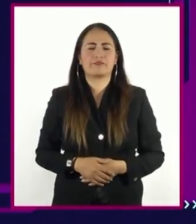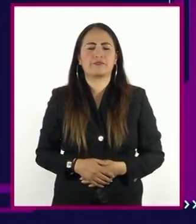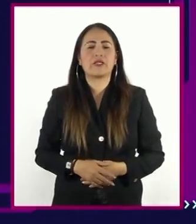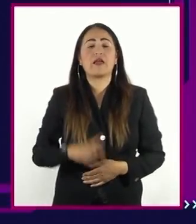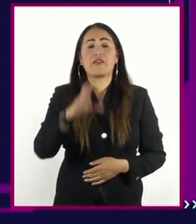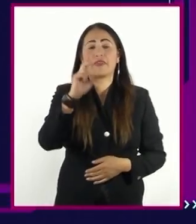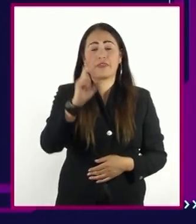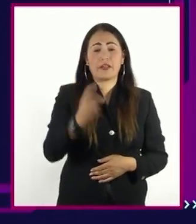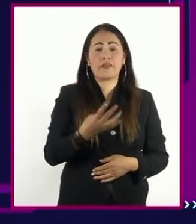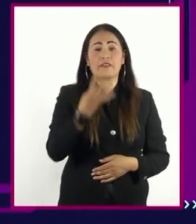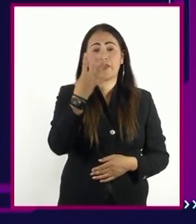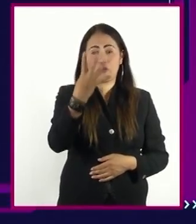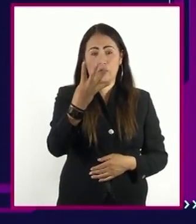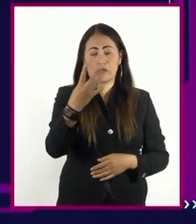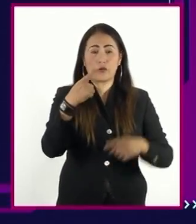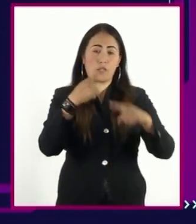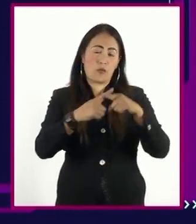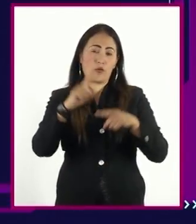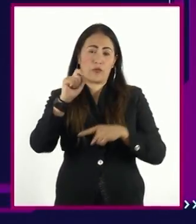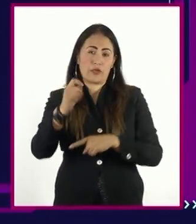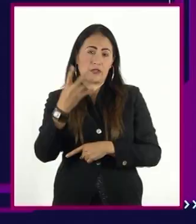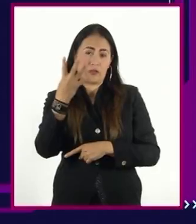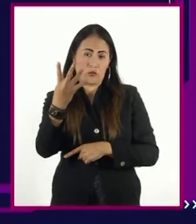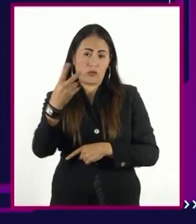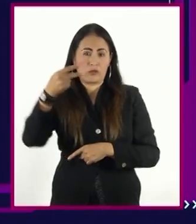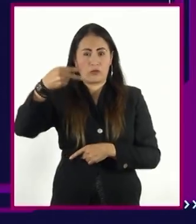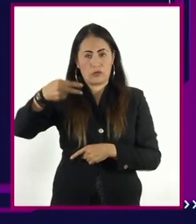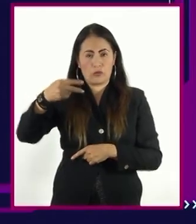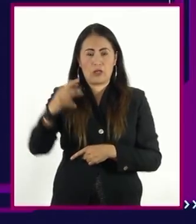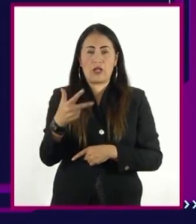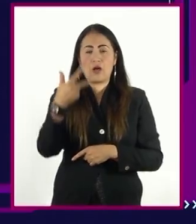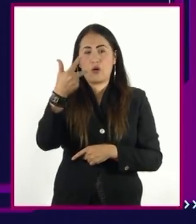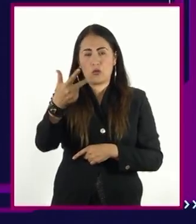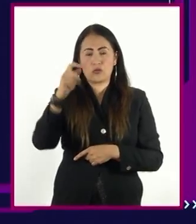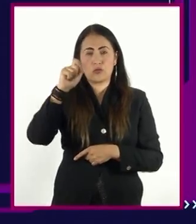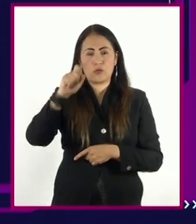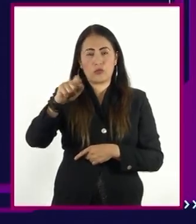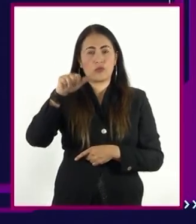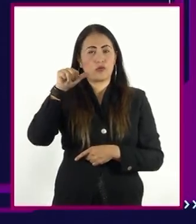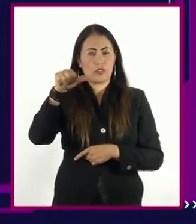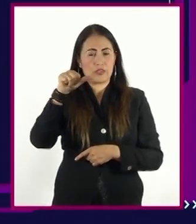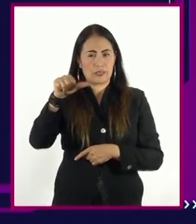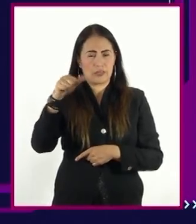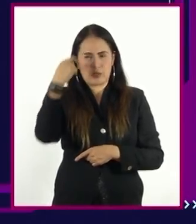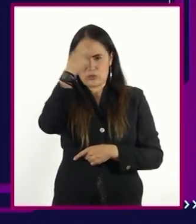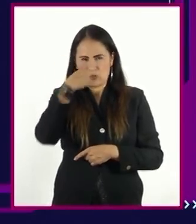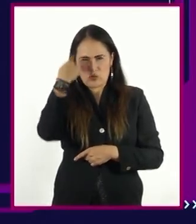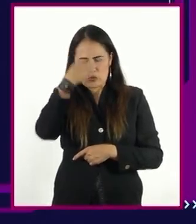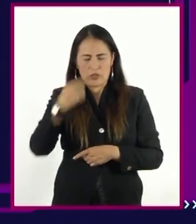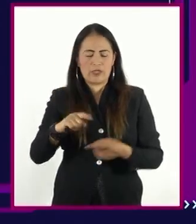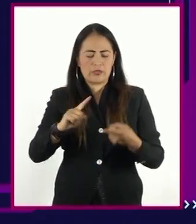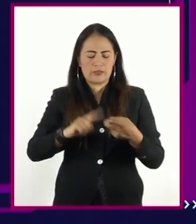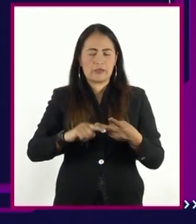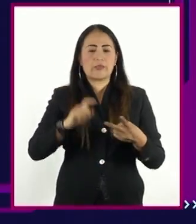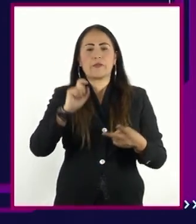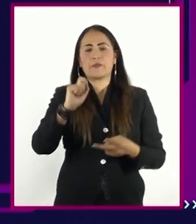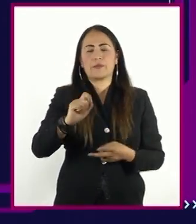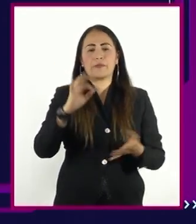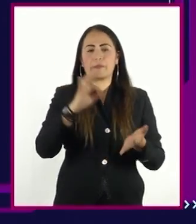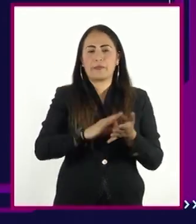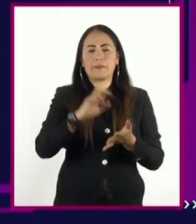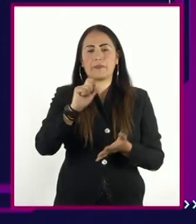34 centésimos por 24 es igual a 8.16 horas. 25 centésimos